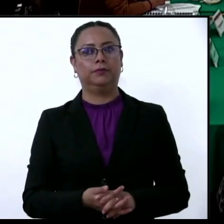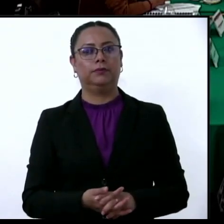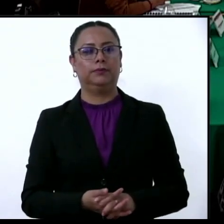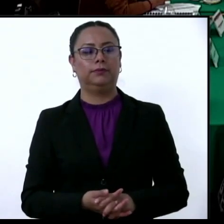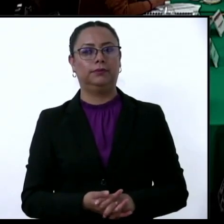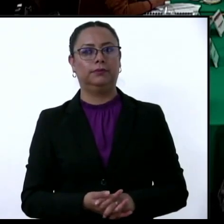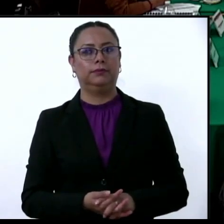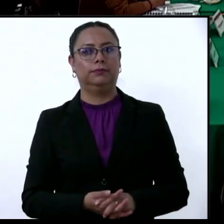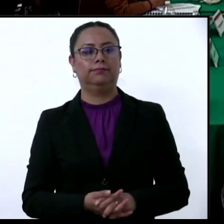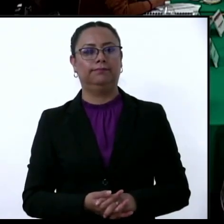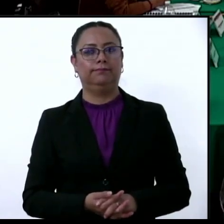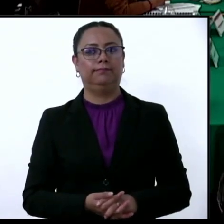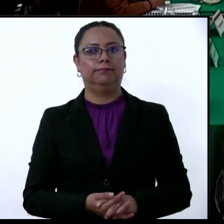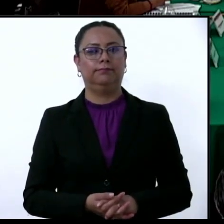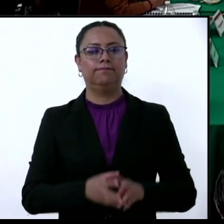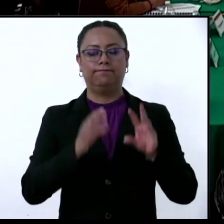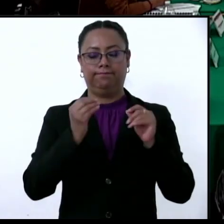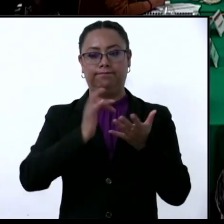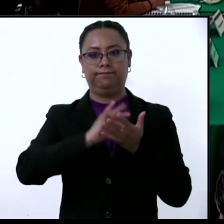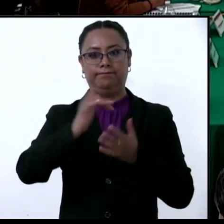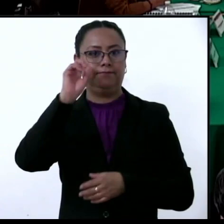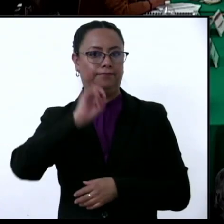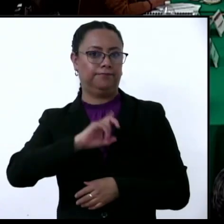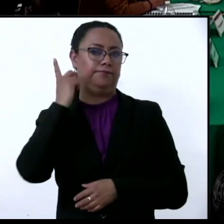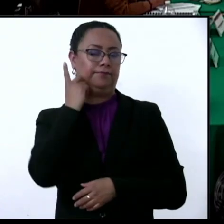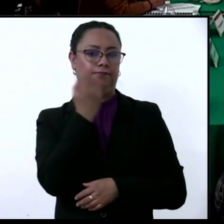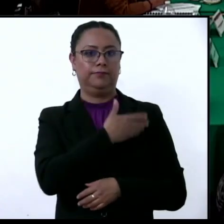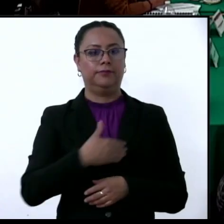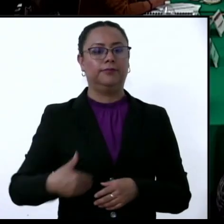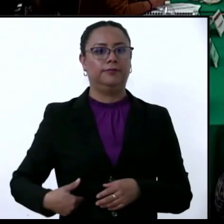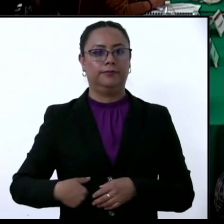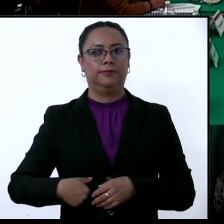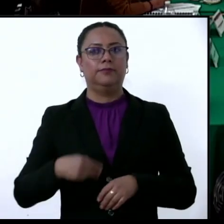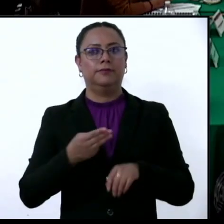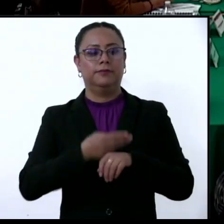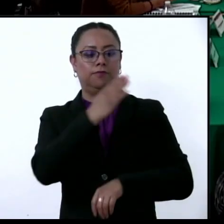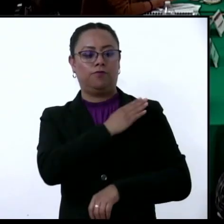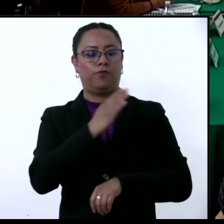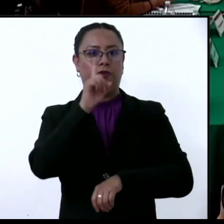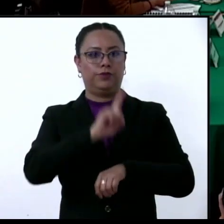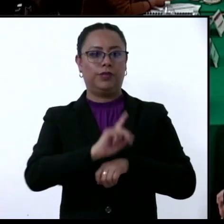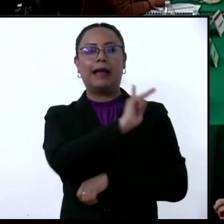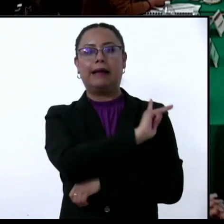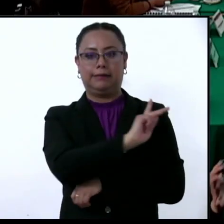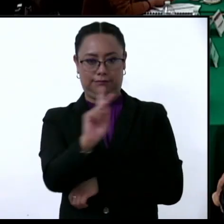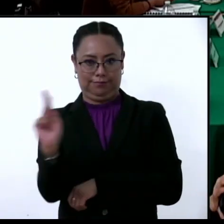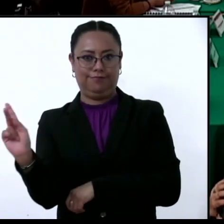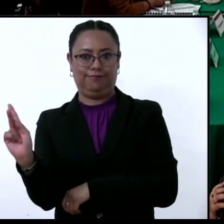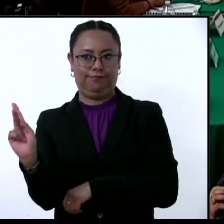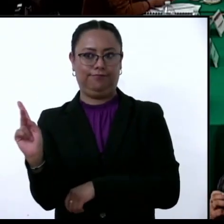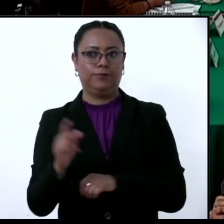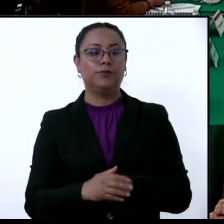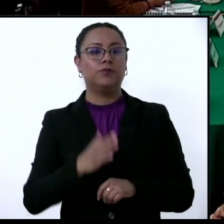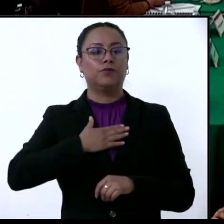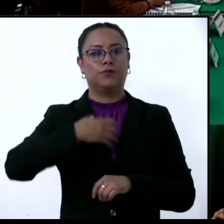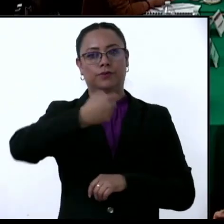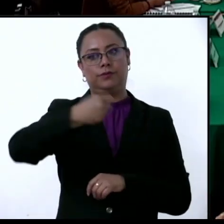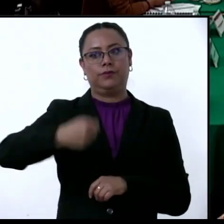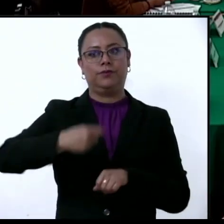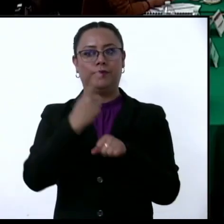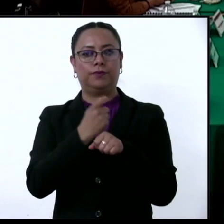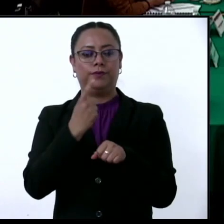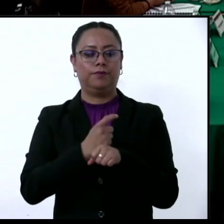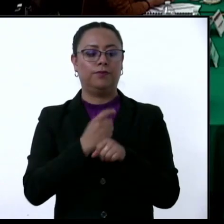Muchas gracias, diputada presidenta. Muy buenos días a todas, todos, todes. Saludo en primer lugar a mis